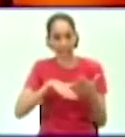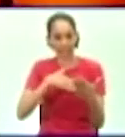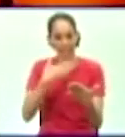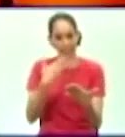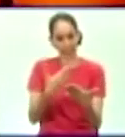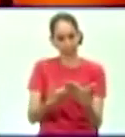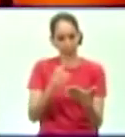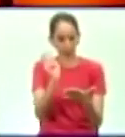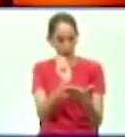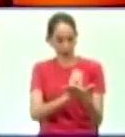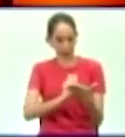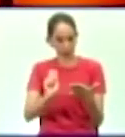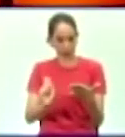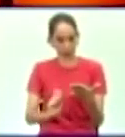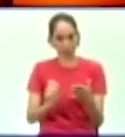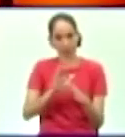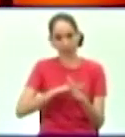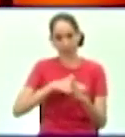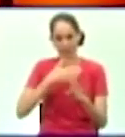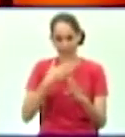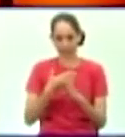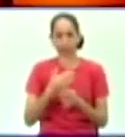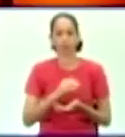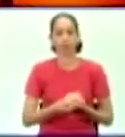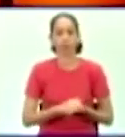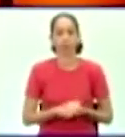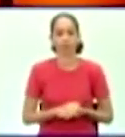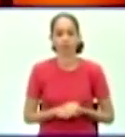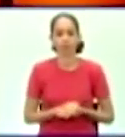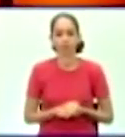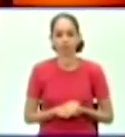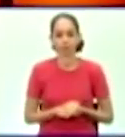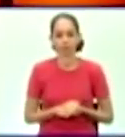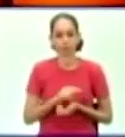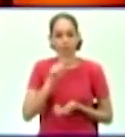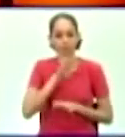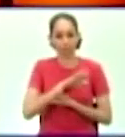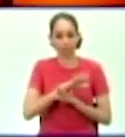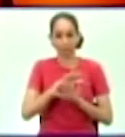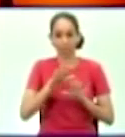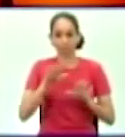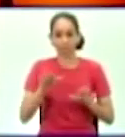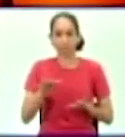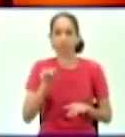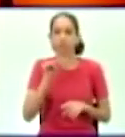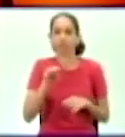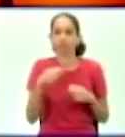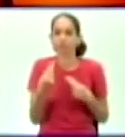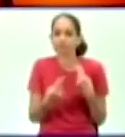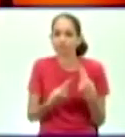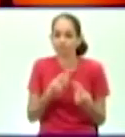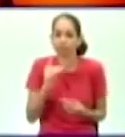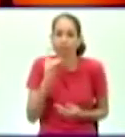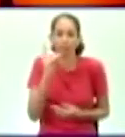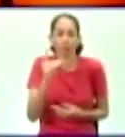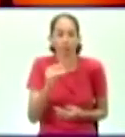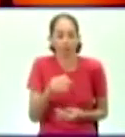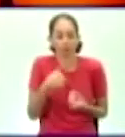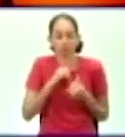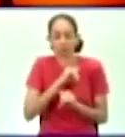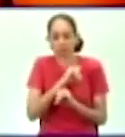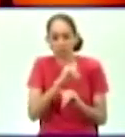escribir después la solución rápidamente. Teniendo en cuenta ya los datos que hemos ido marcando en nuestra